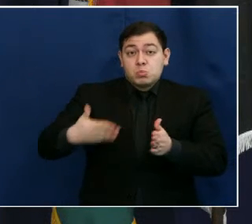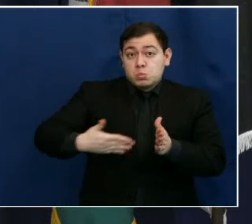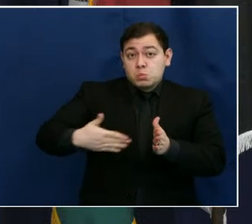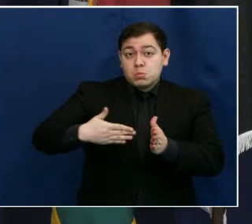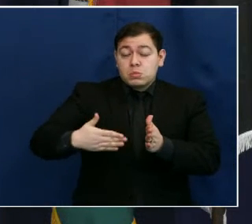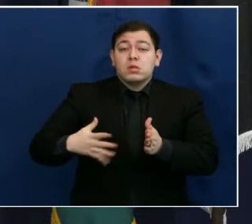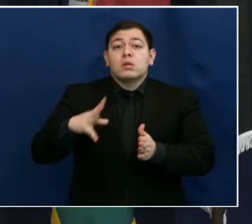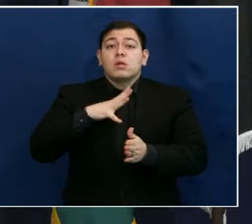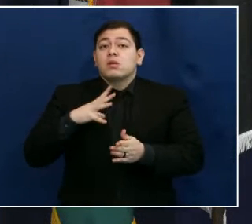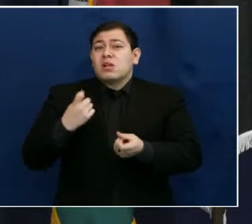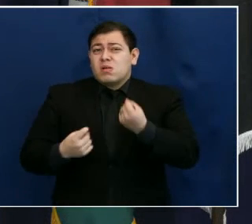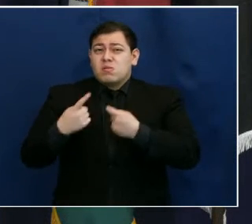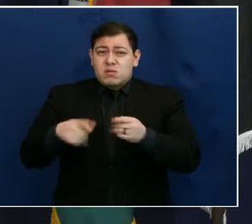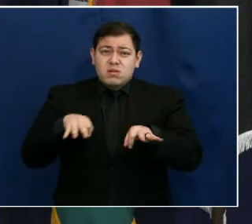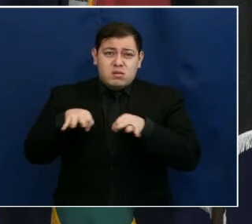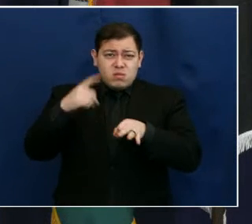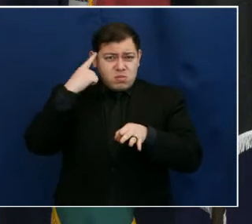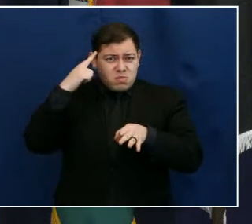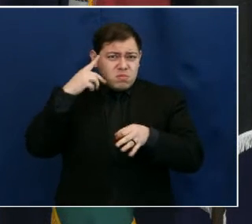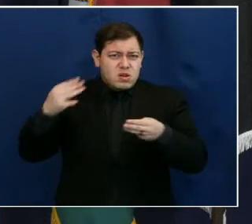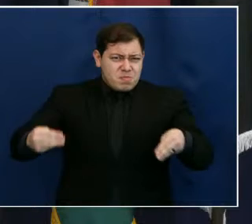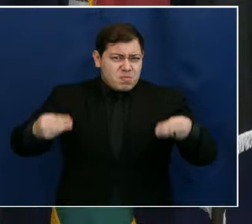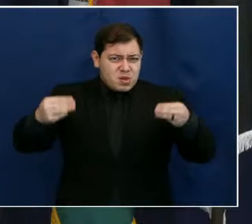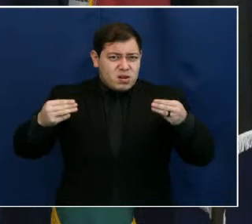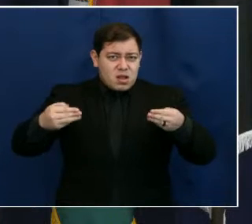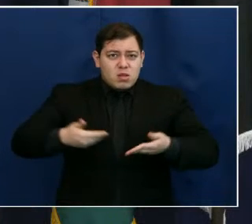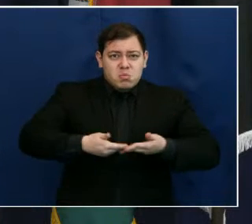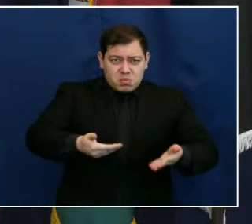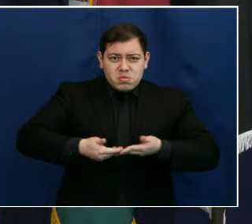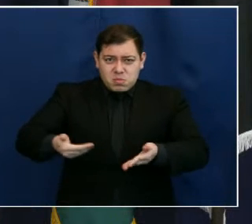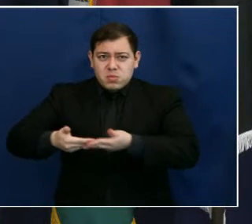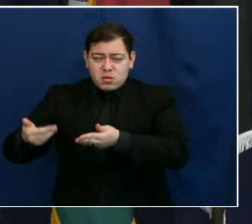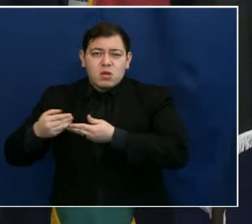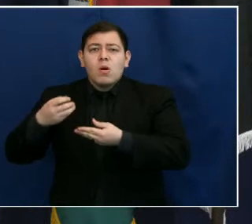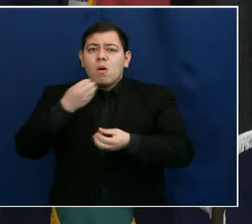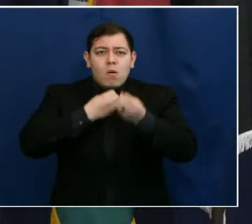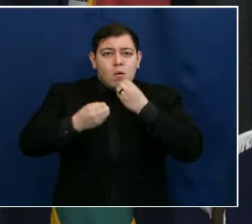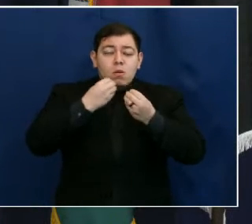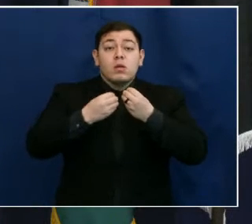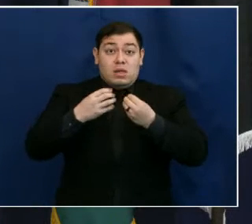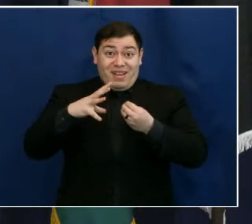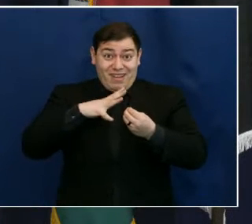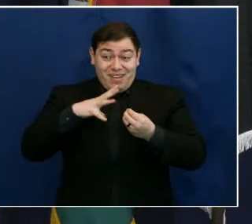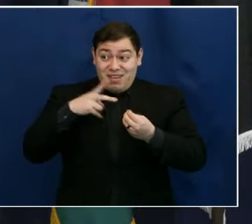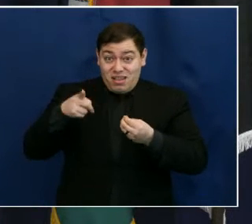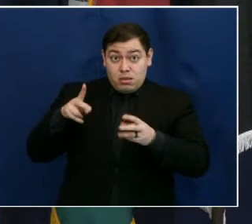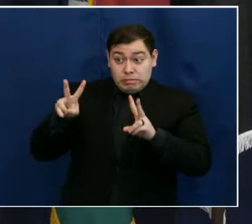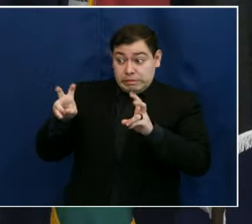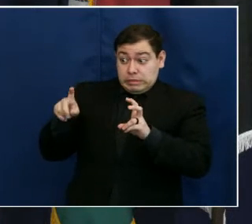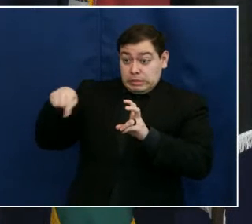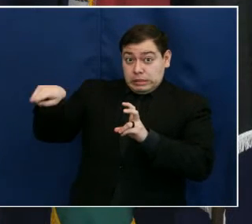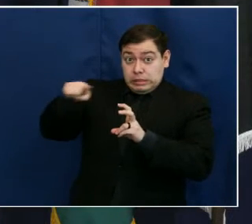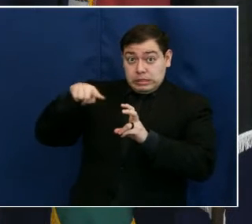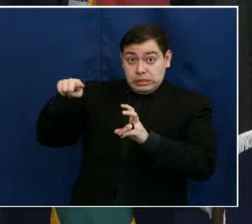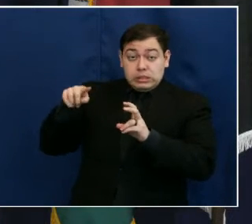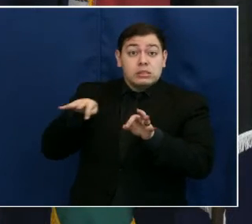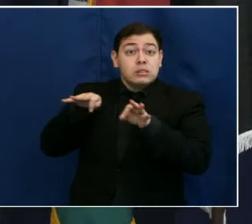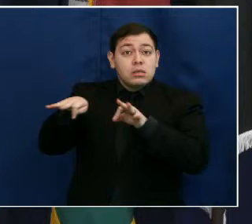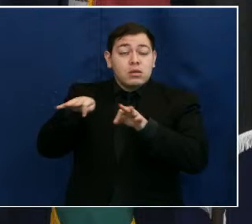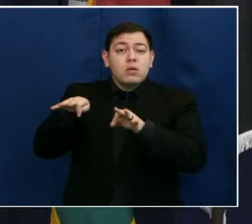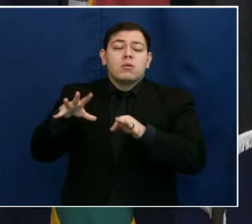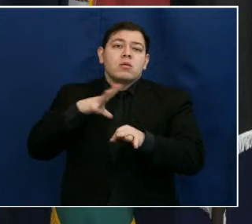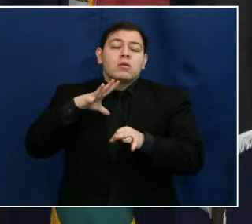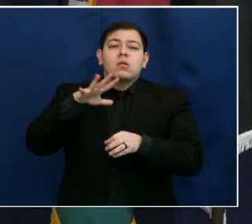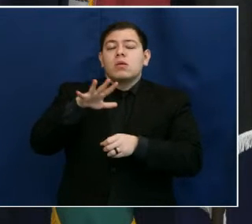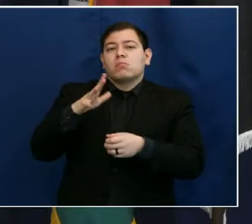aquellos campesinos, como mencionaba el Chair Fletcher, van a tener la oportunidad de recibir sus vacunas, van a ir hacia ellos, por ejemplo, en el norte